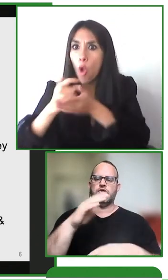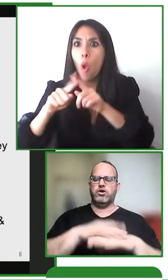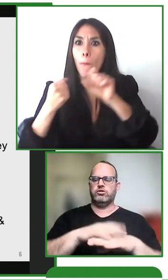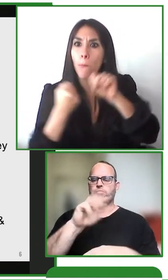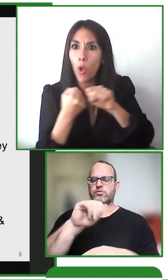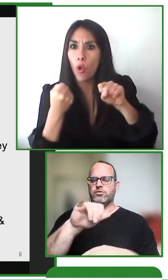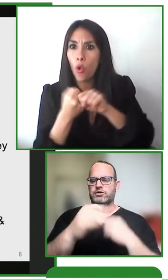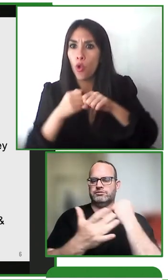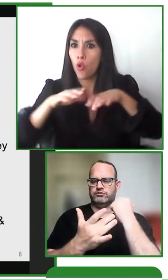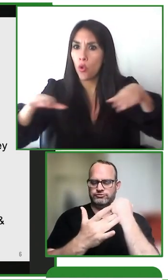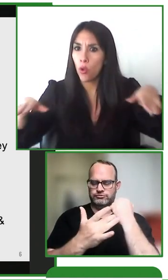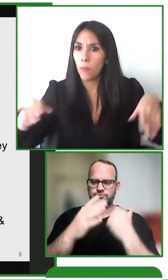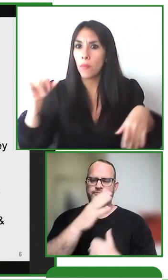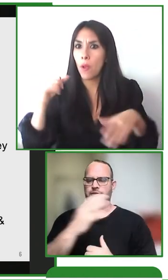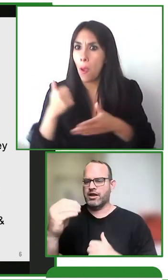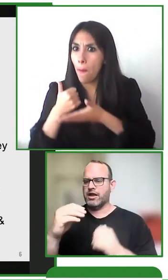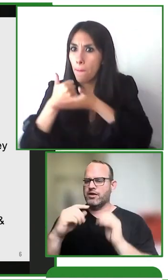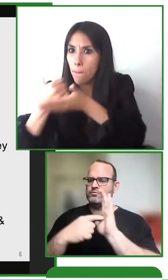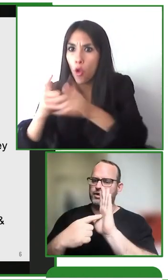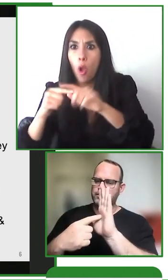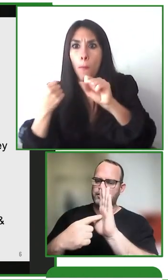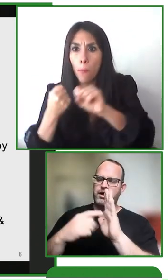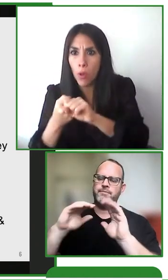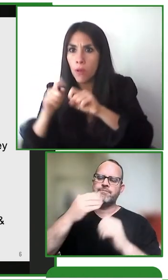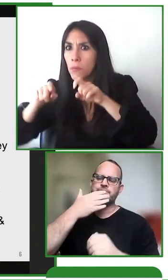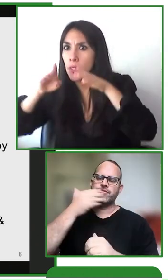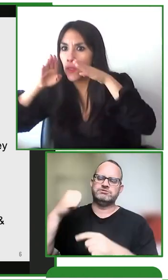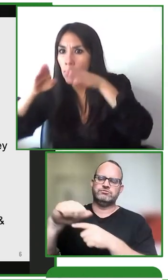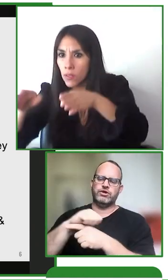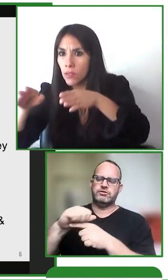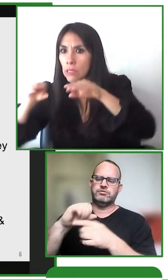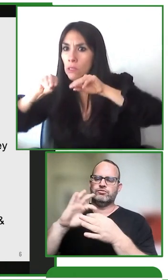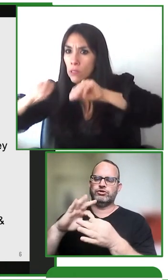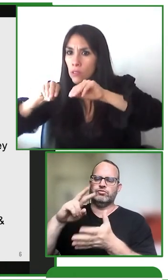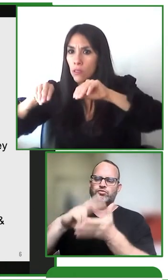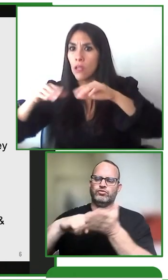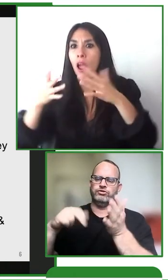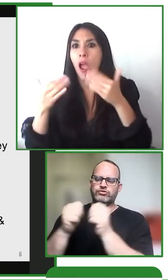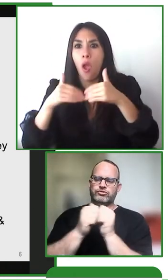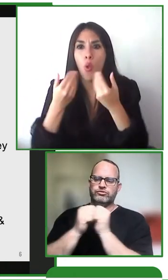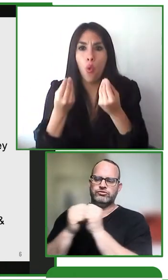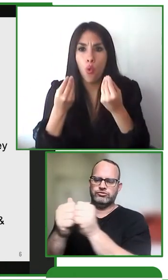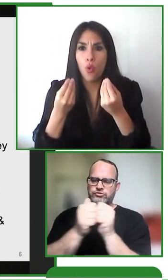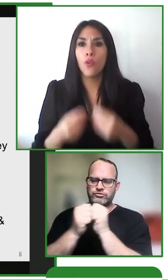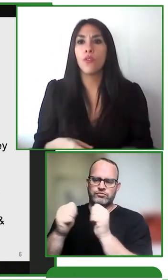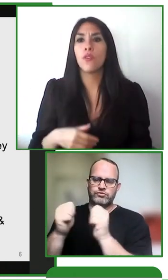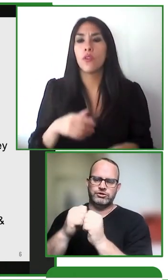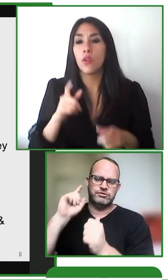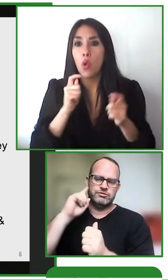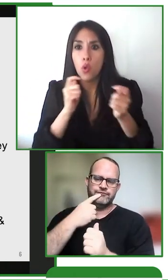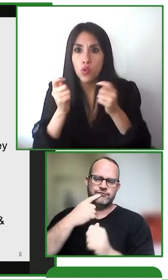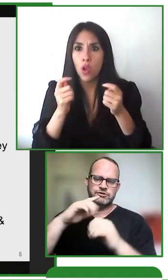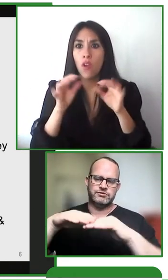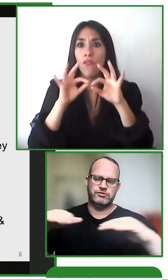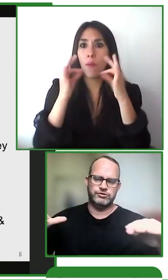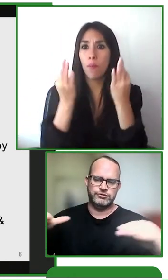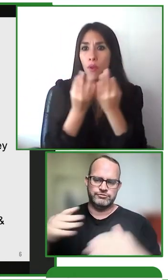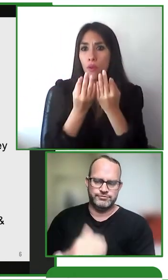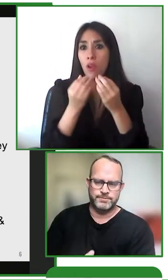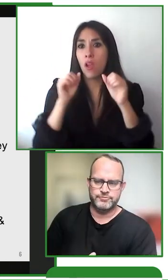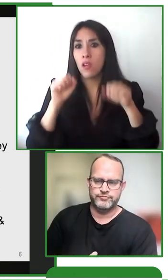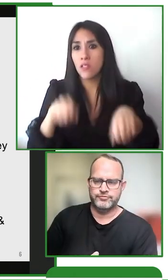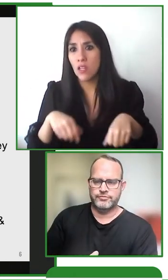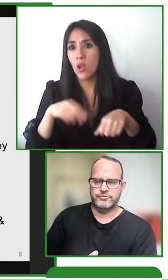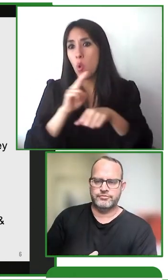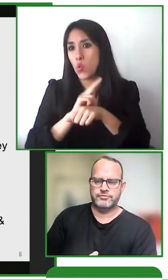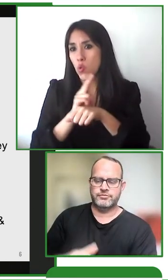haciendo lo que se llama este negocio familiar de alguna manera y cómo se puede utilizar estas historias, la tecnología y